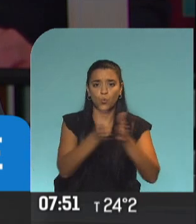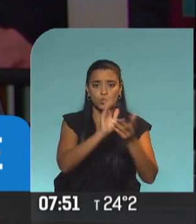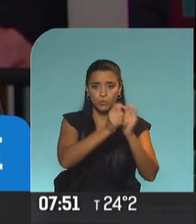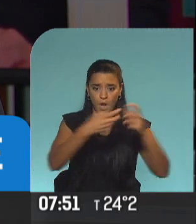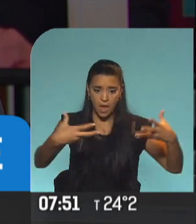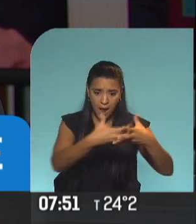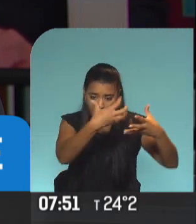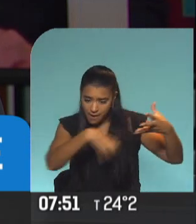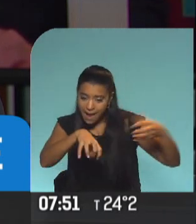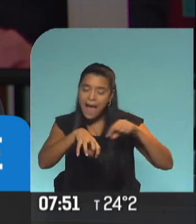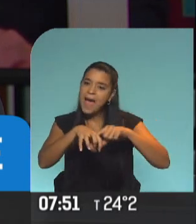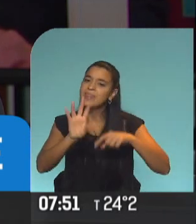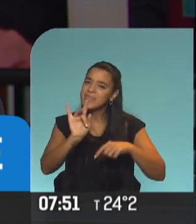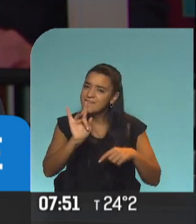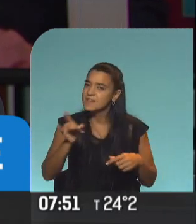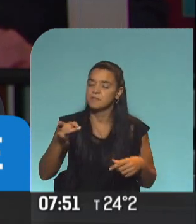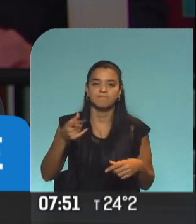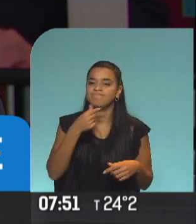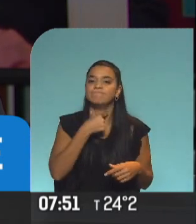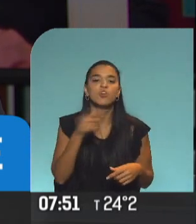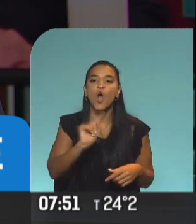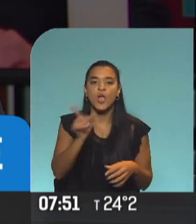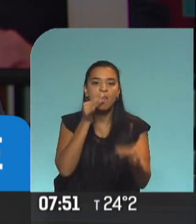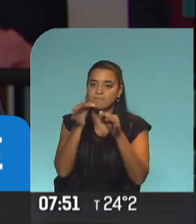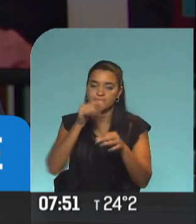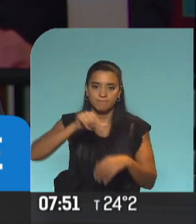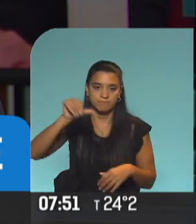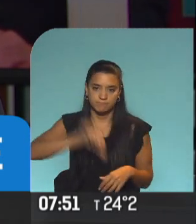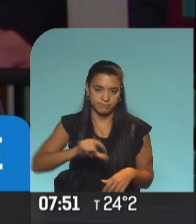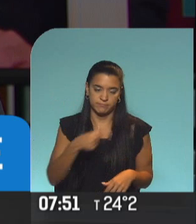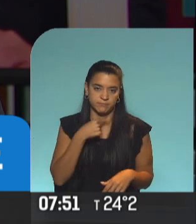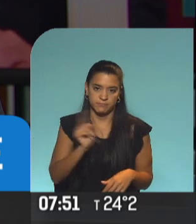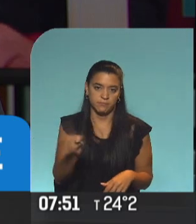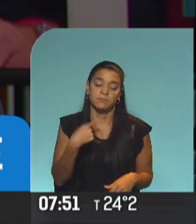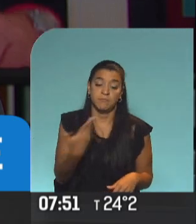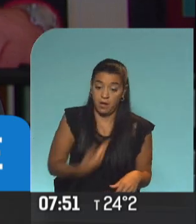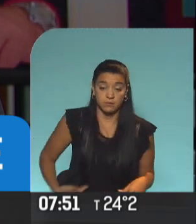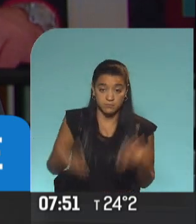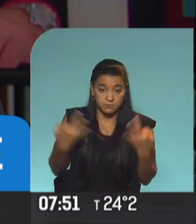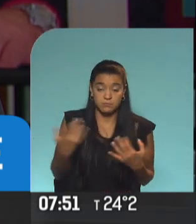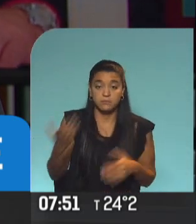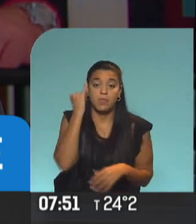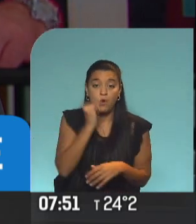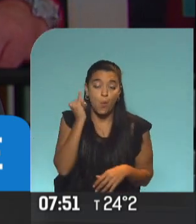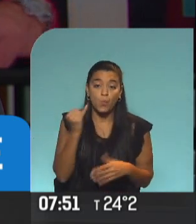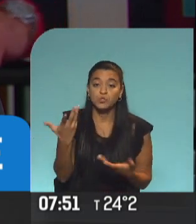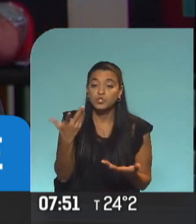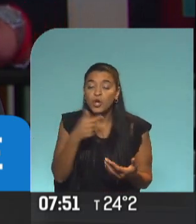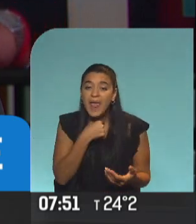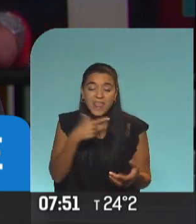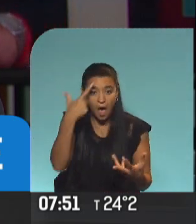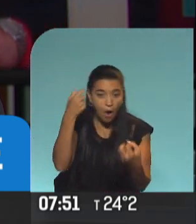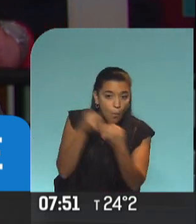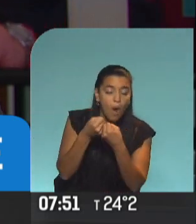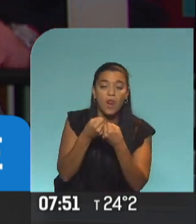parte de su electorado, no son transigentes a ningún diálogo. Es evidente que el presidente tomó nota de que el discurso conciliador, que me parece ser un